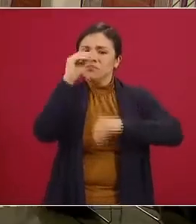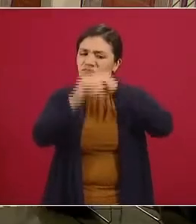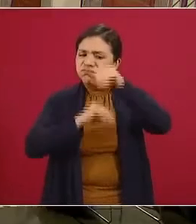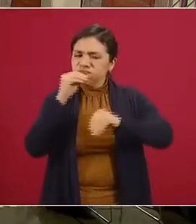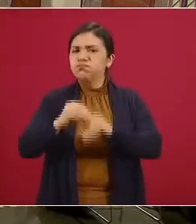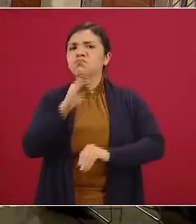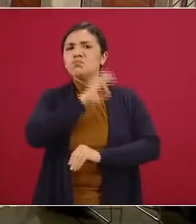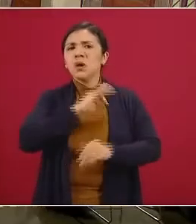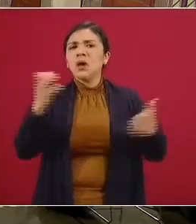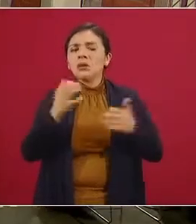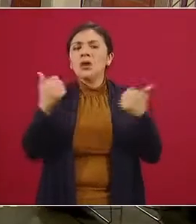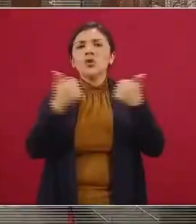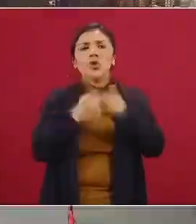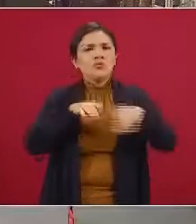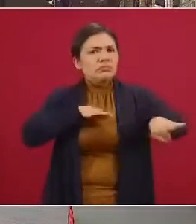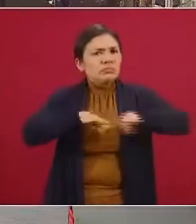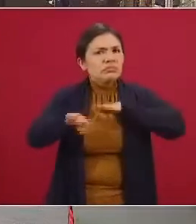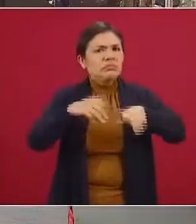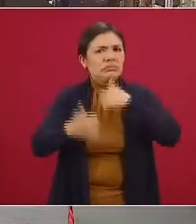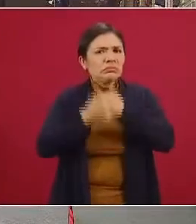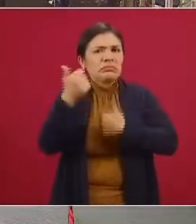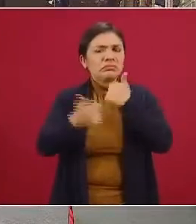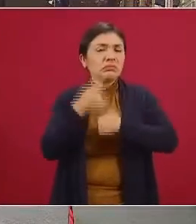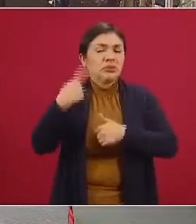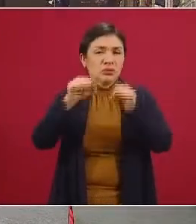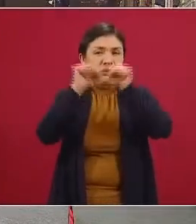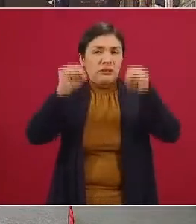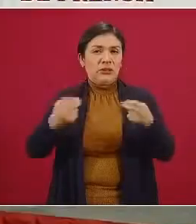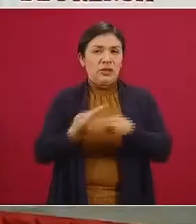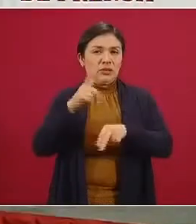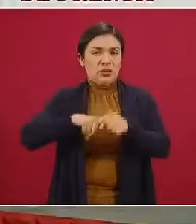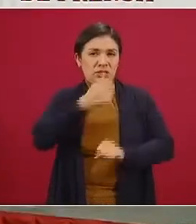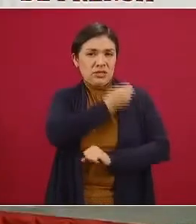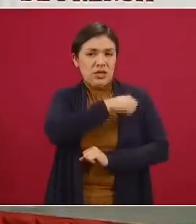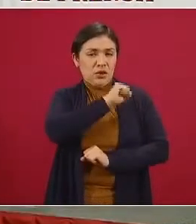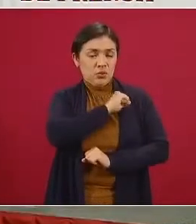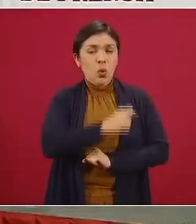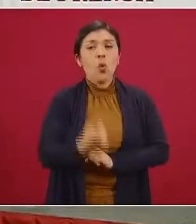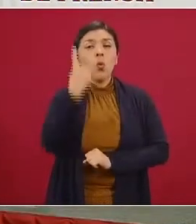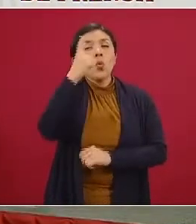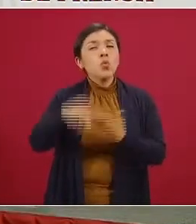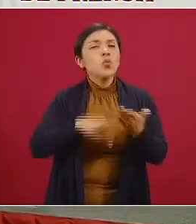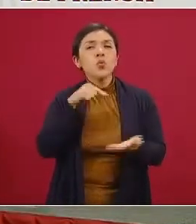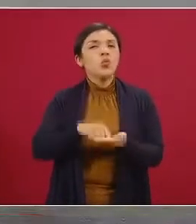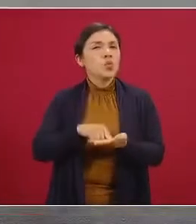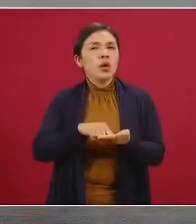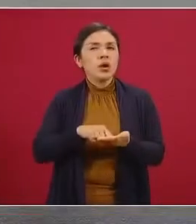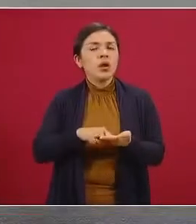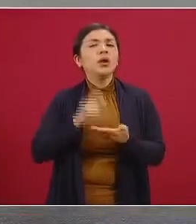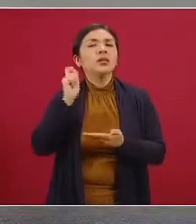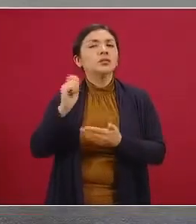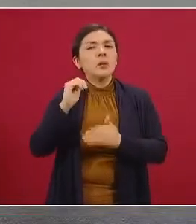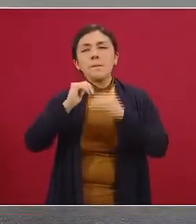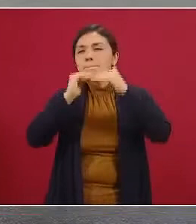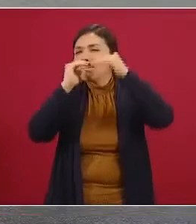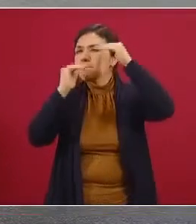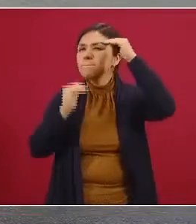instaladas y de desempeño del Sistema Nacional de Salud, uno de los lugares de menor